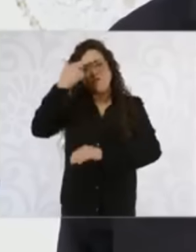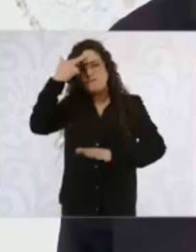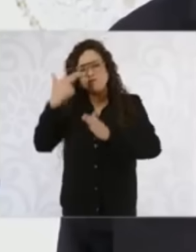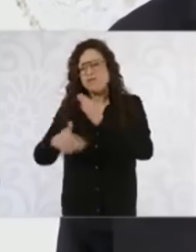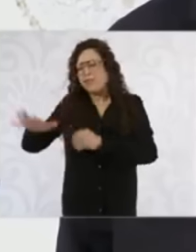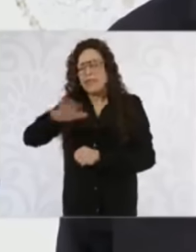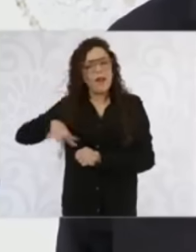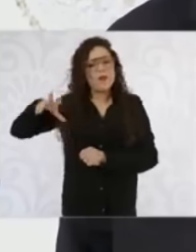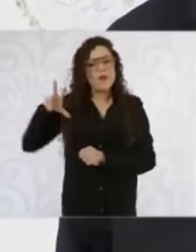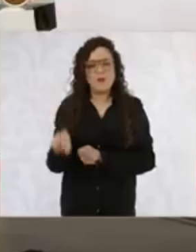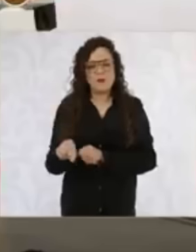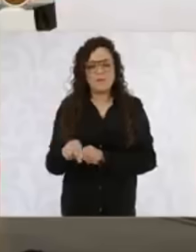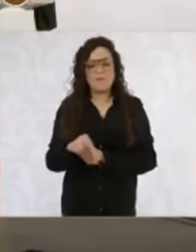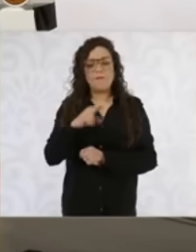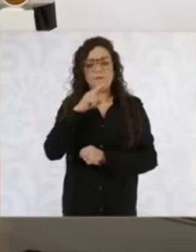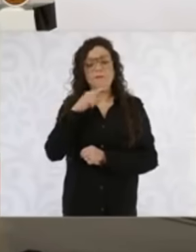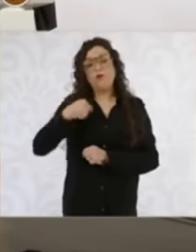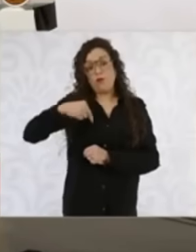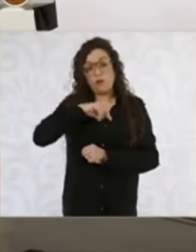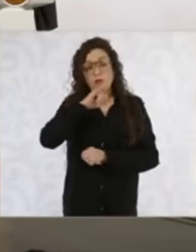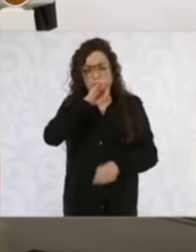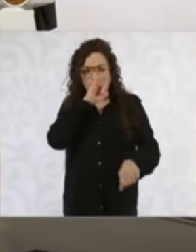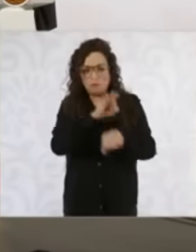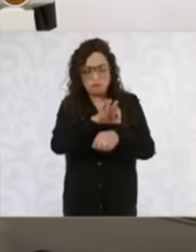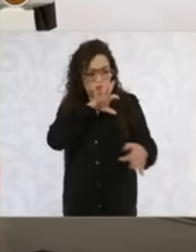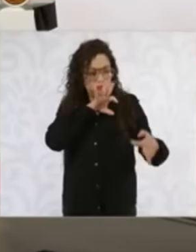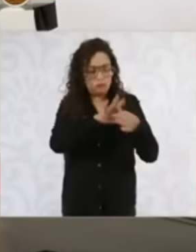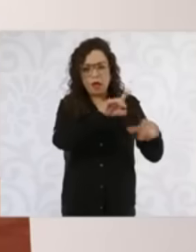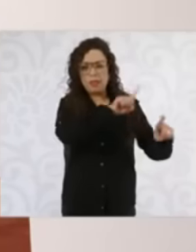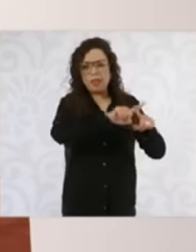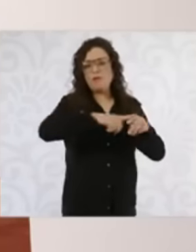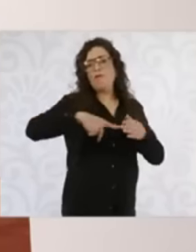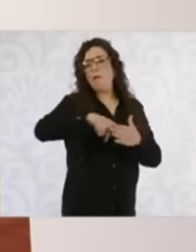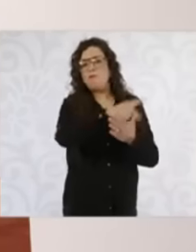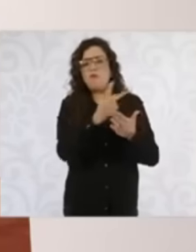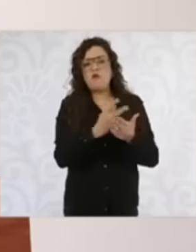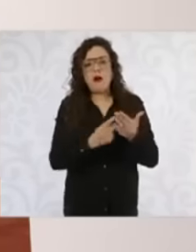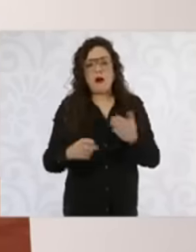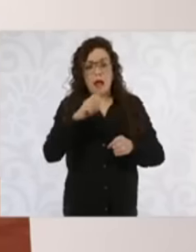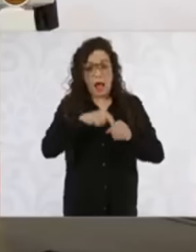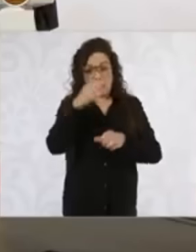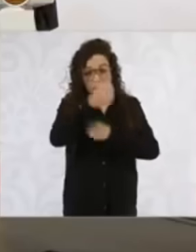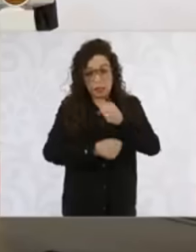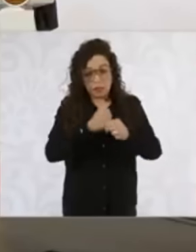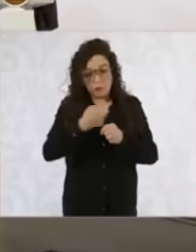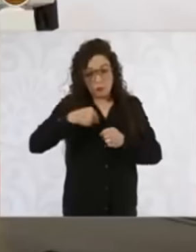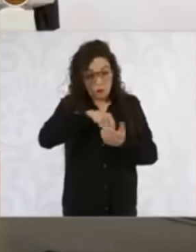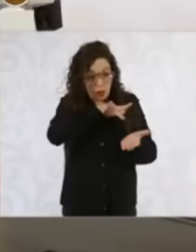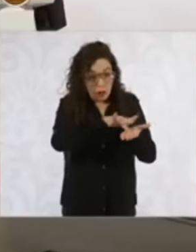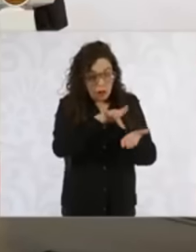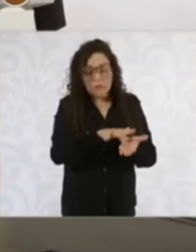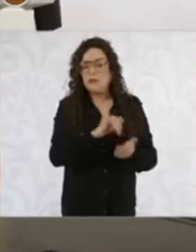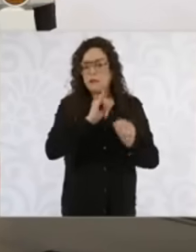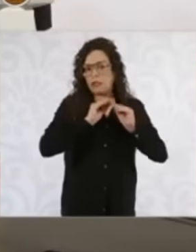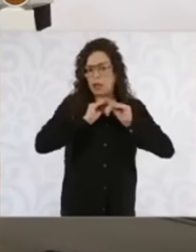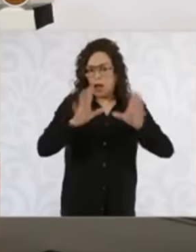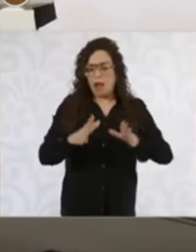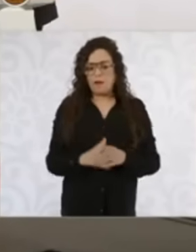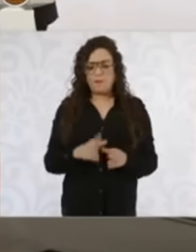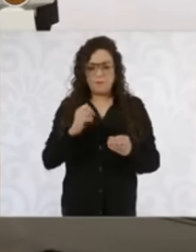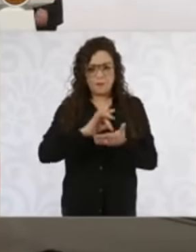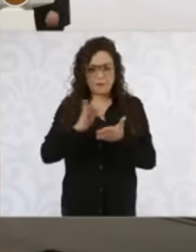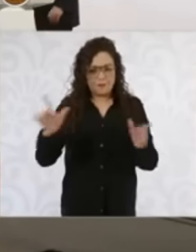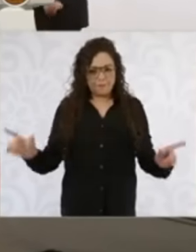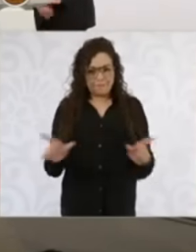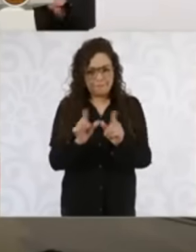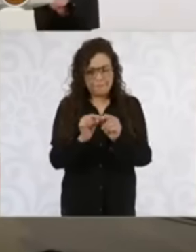momento siempre tratamos de brindarte información de primera, noticia precisa y concreta. Hay